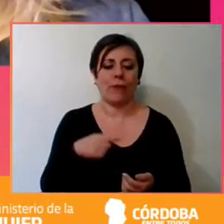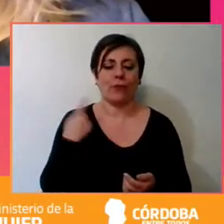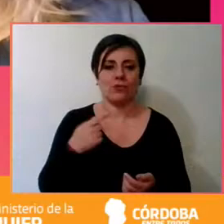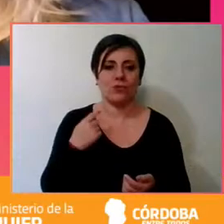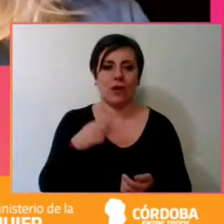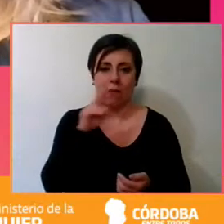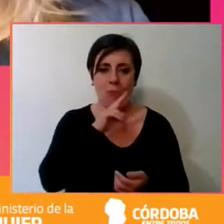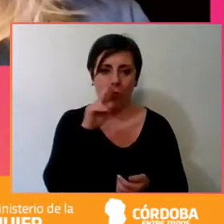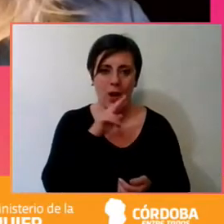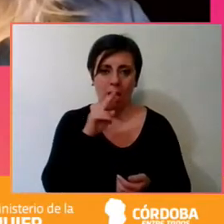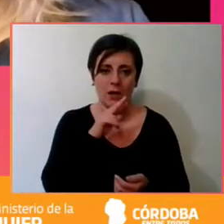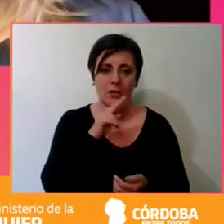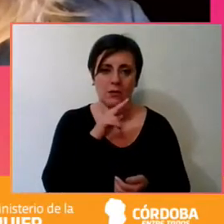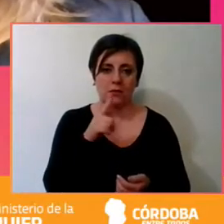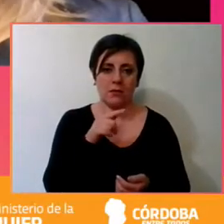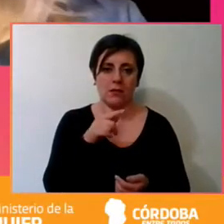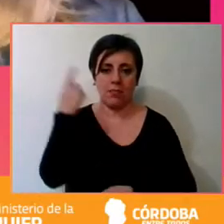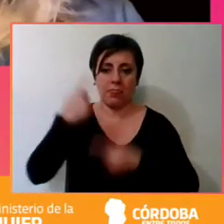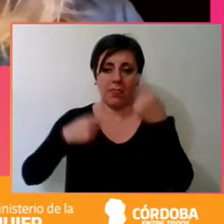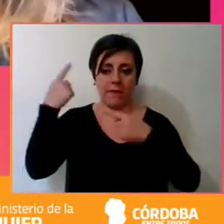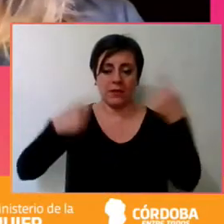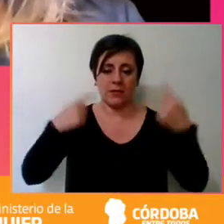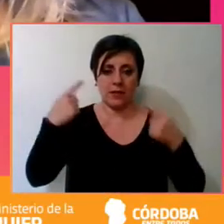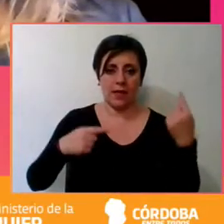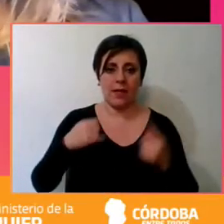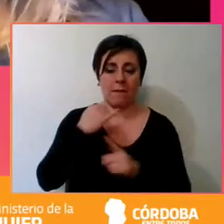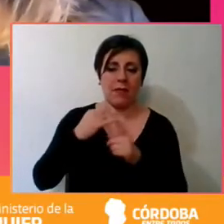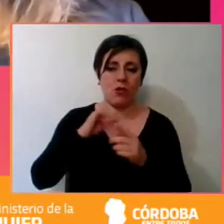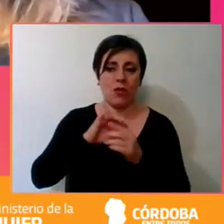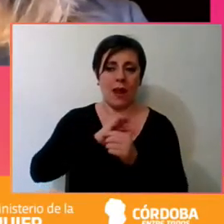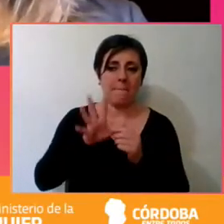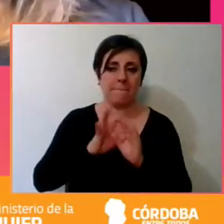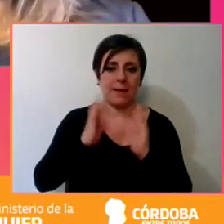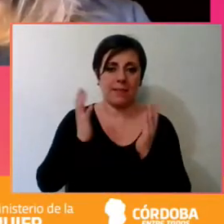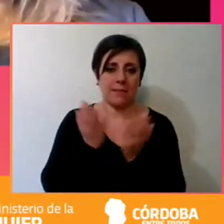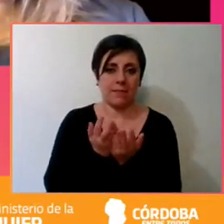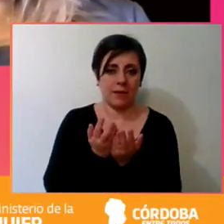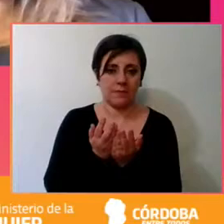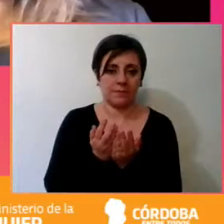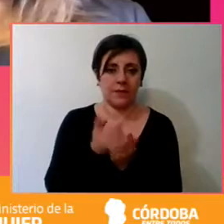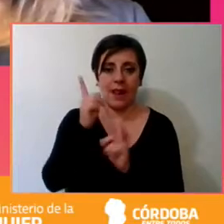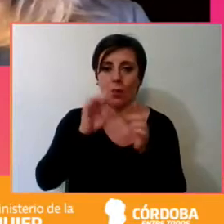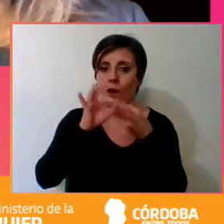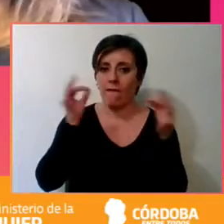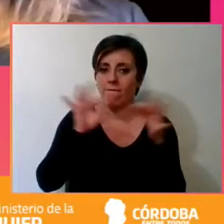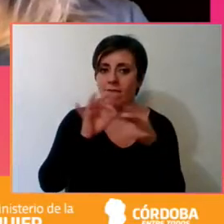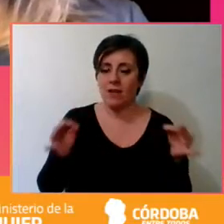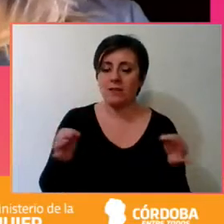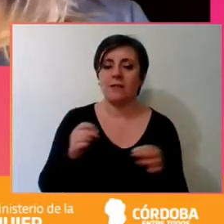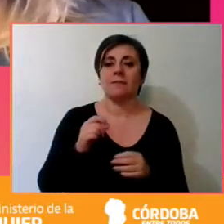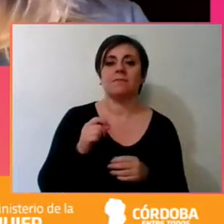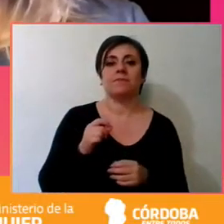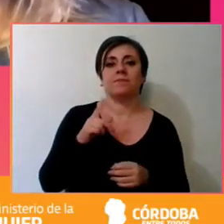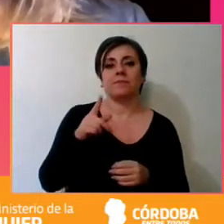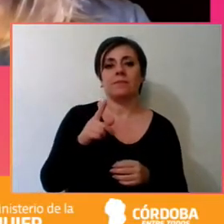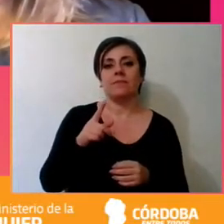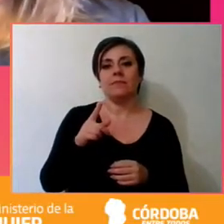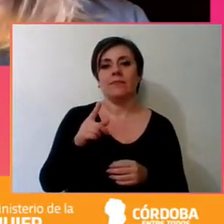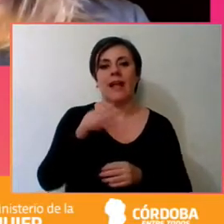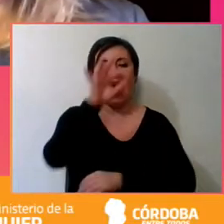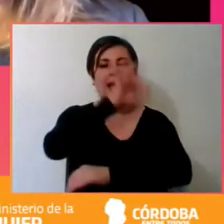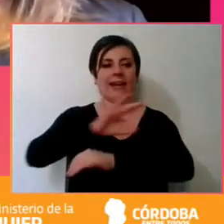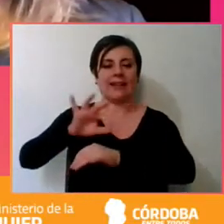mujeres y las diversidades en medio de la pandemia. Me quedo con algunas frases, bueno, esto de armar la arquitectura